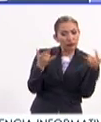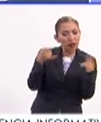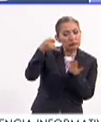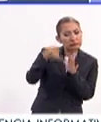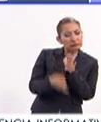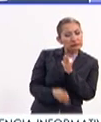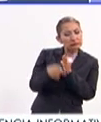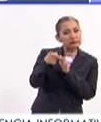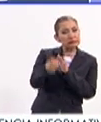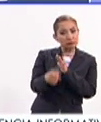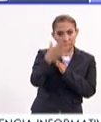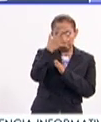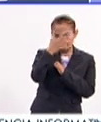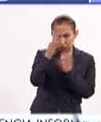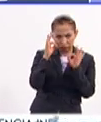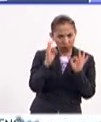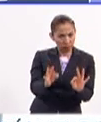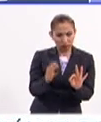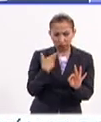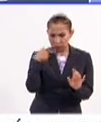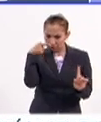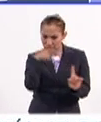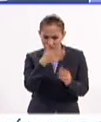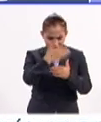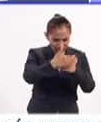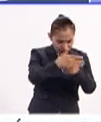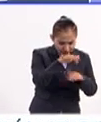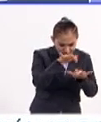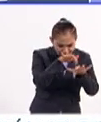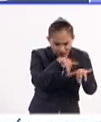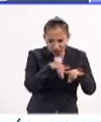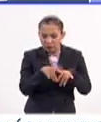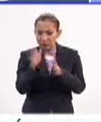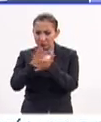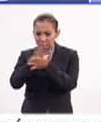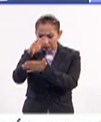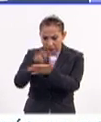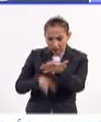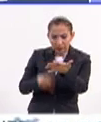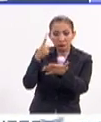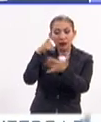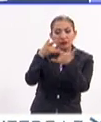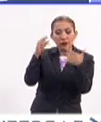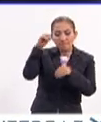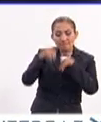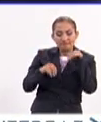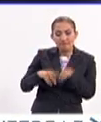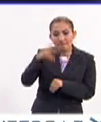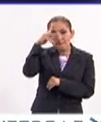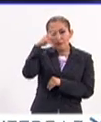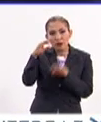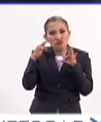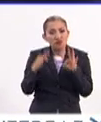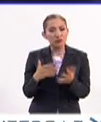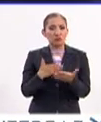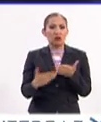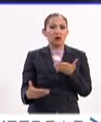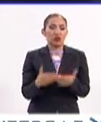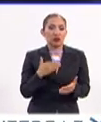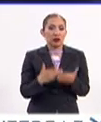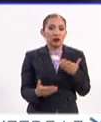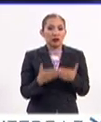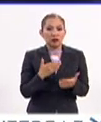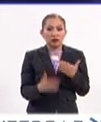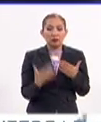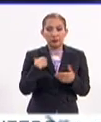historia en serio, yéndose a los archivos, a los documentos, para hacer una historia de México, moderna de México, que